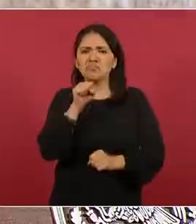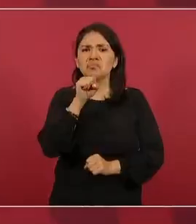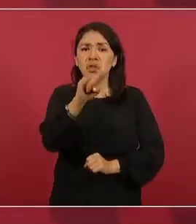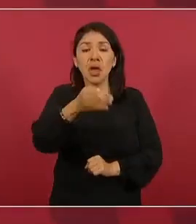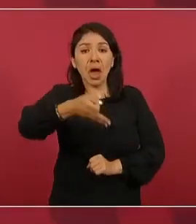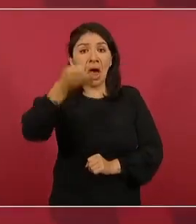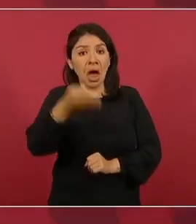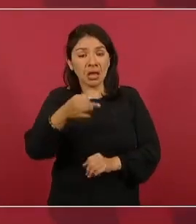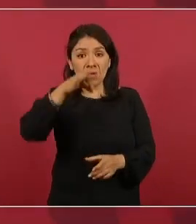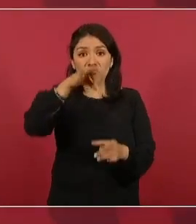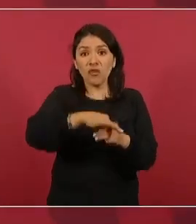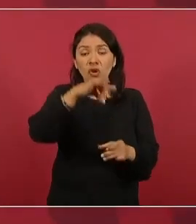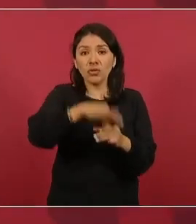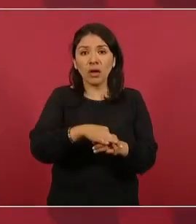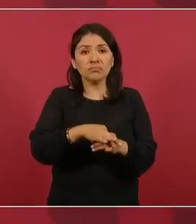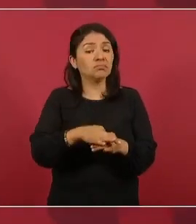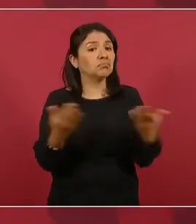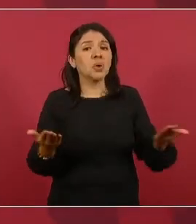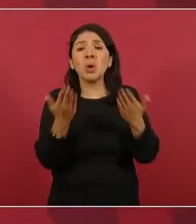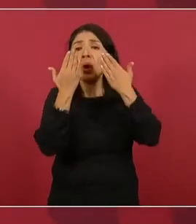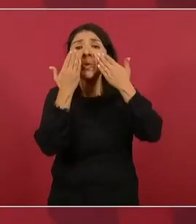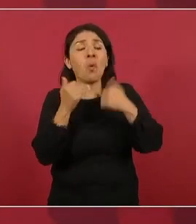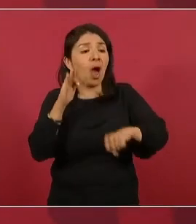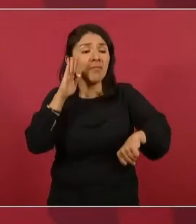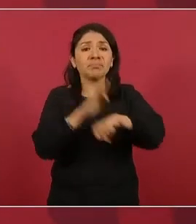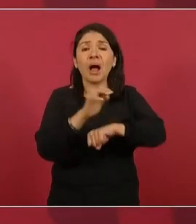ya no hay amparo